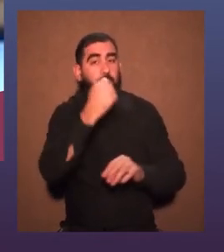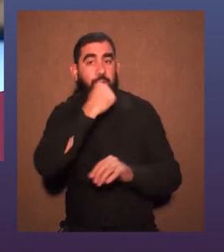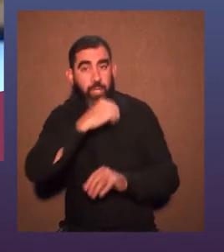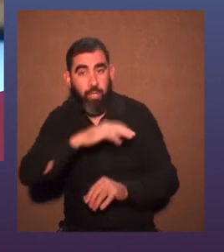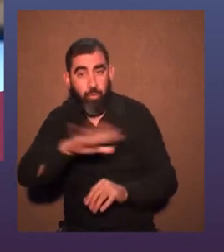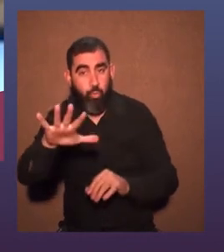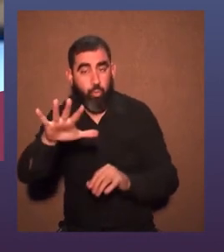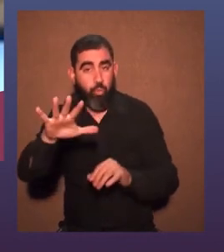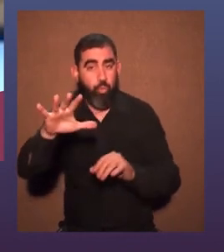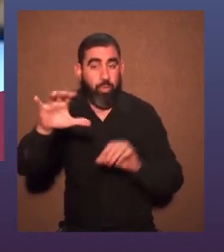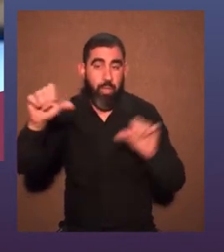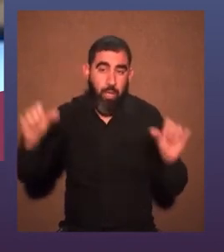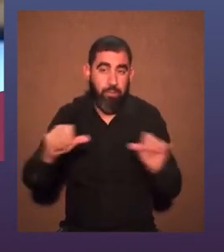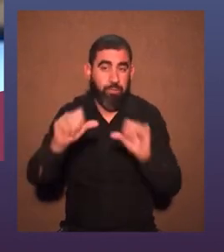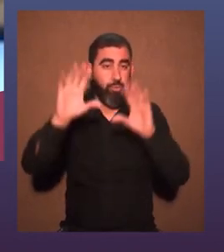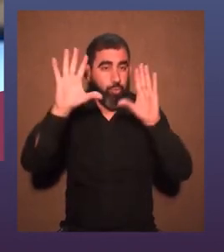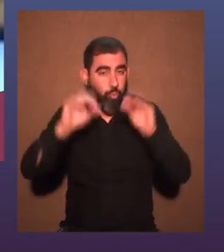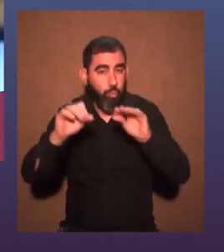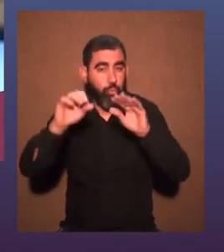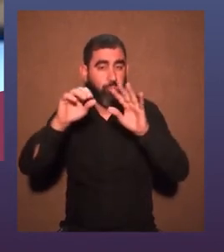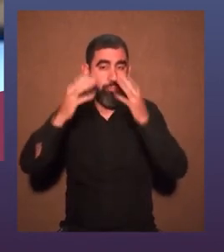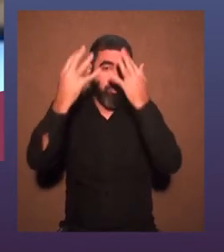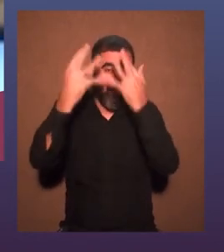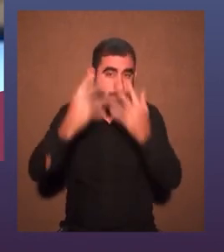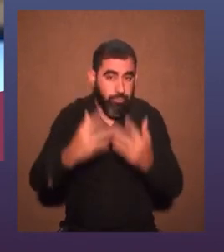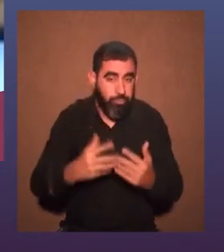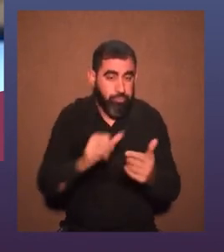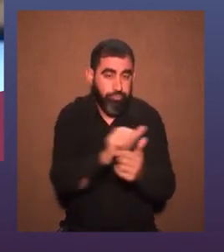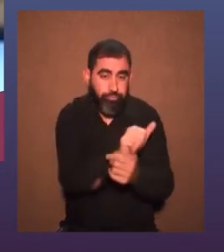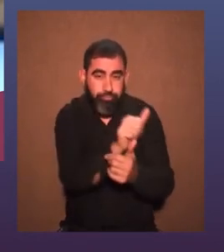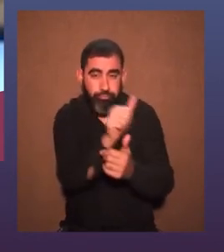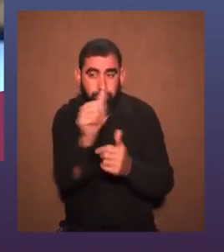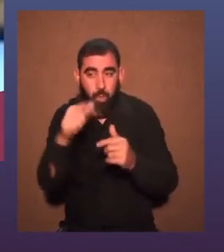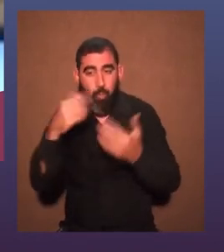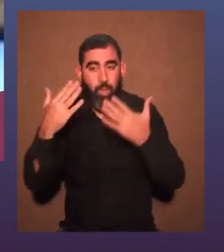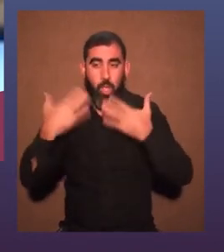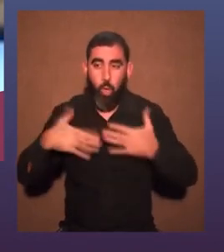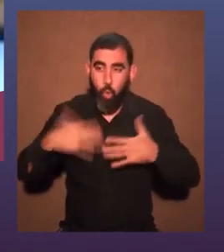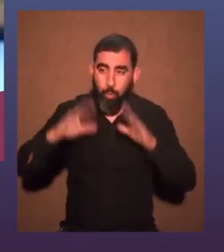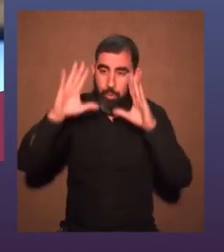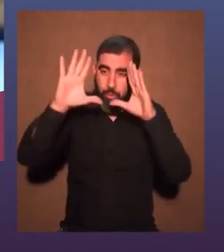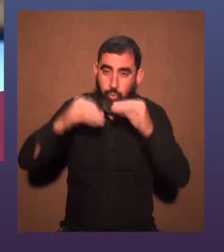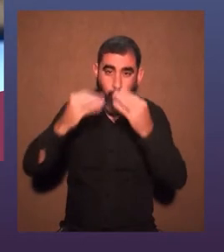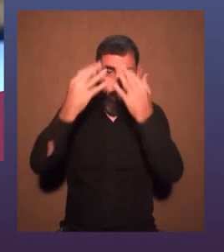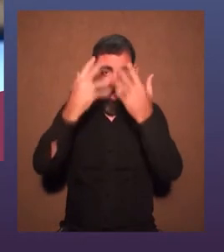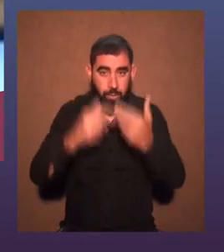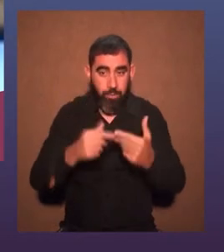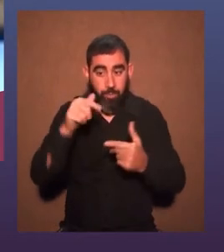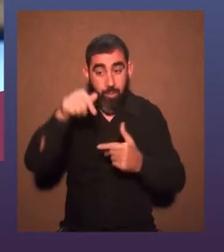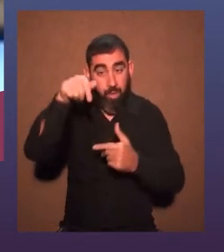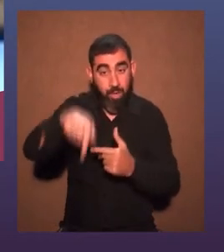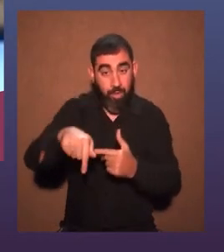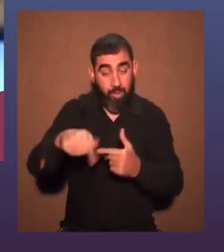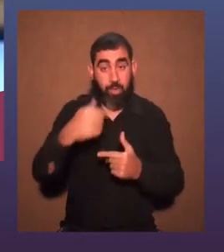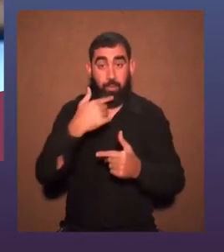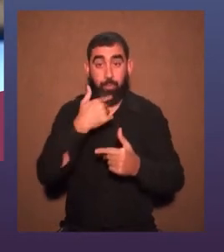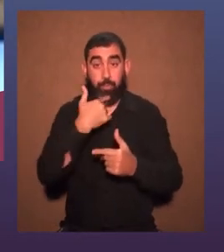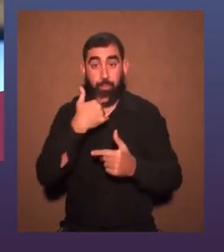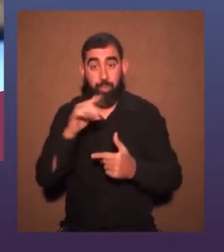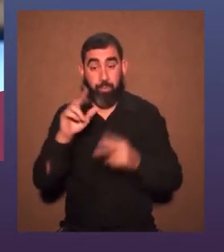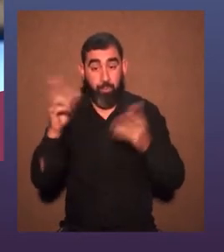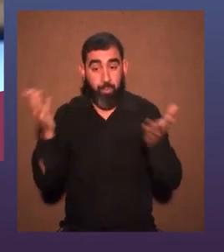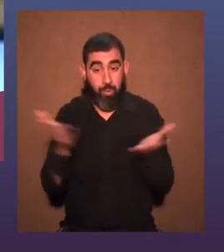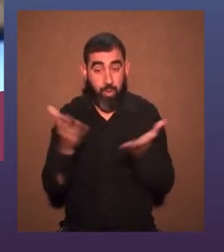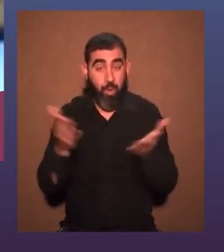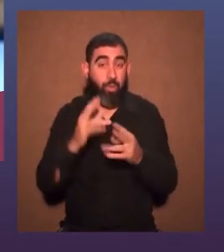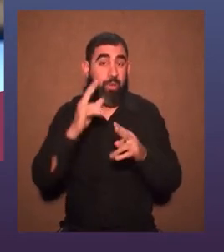para hacer la coreografía, y bueno, y después ver qué vestuario, etcétera, etcétera. Acá, por ejemplo, si pongo el ejemplo